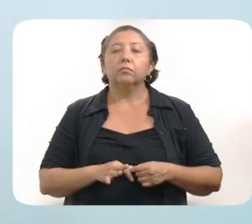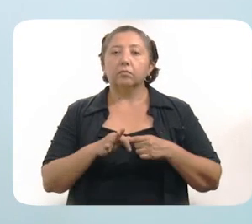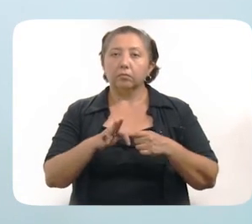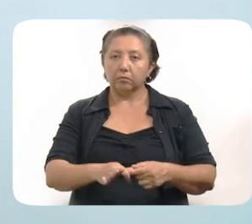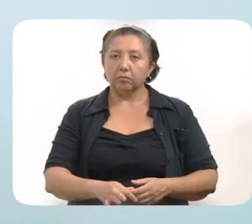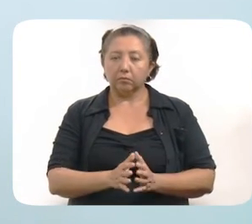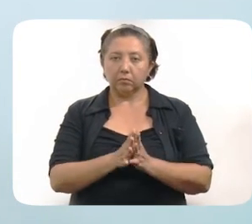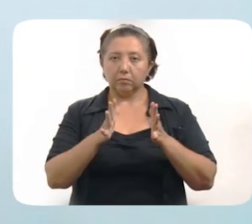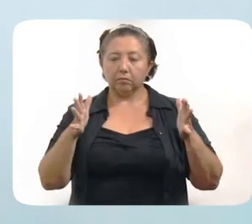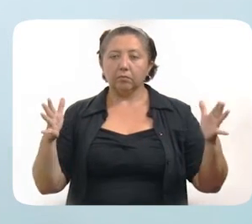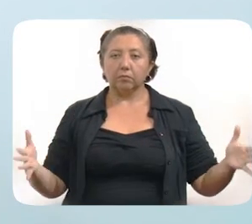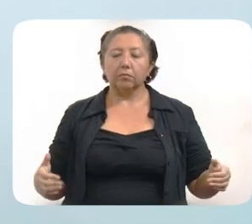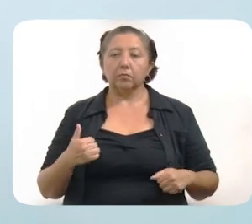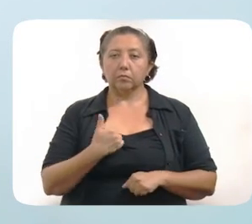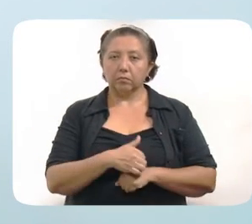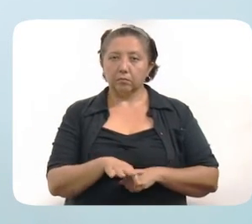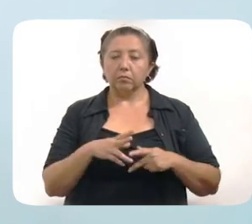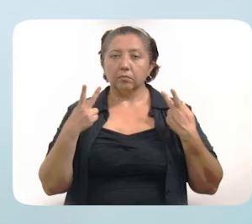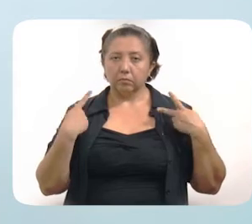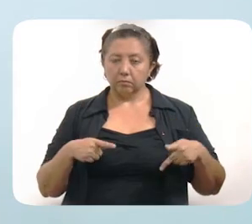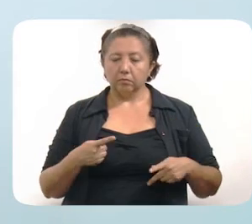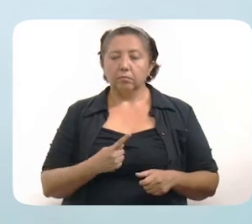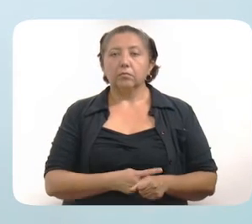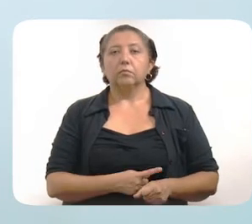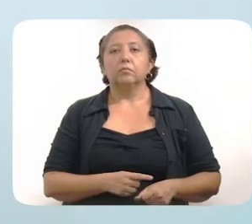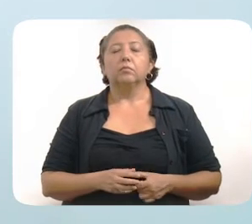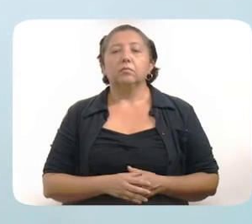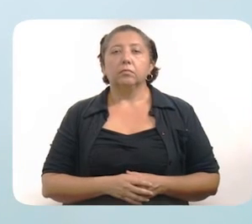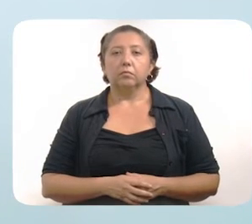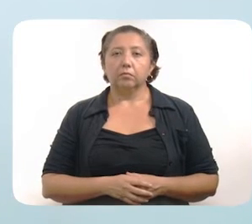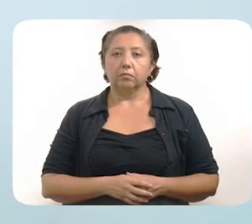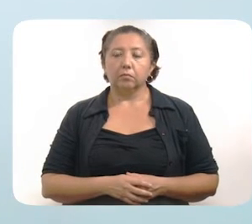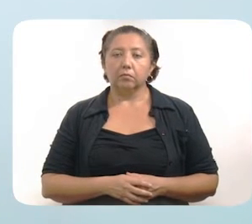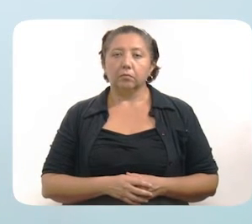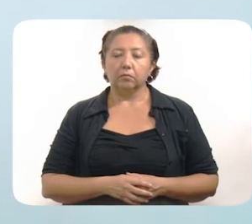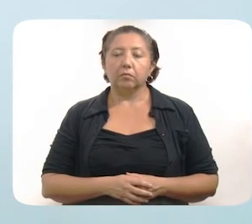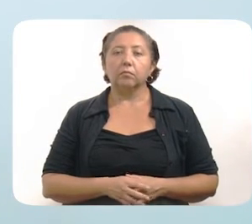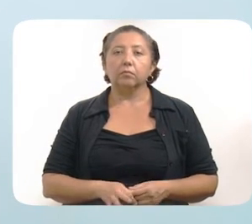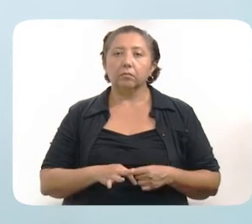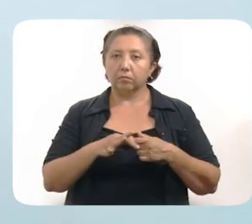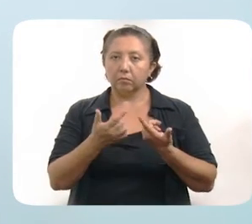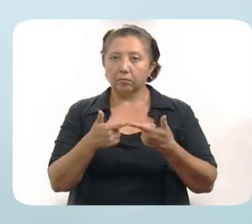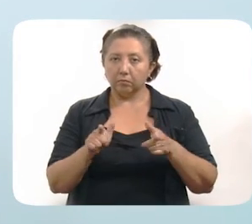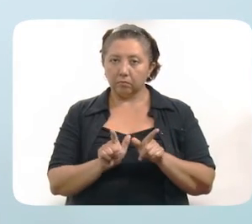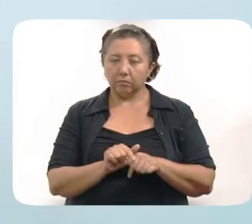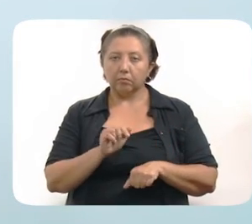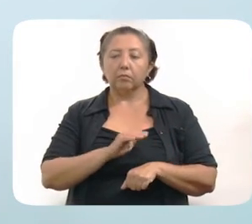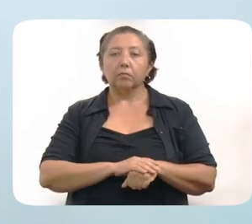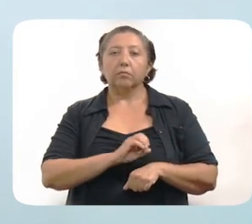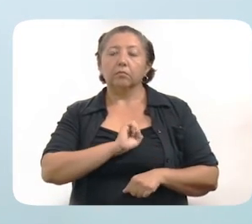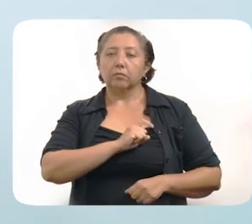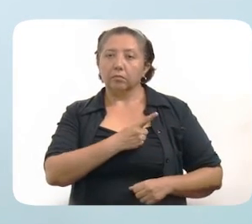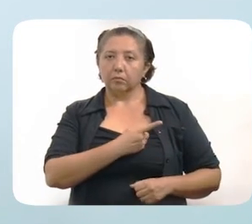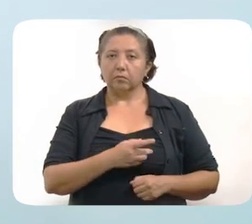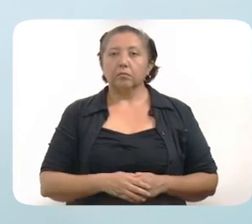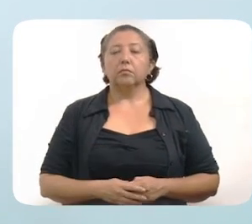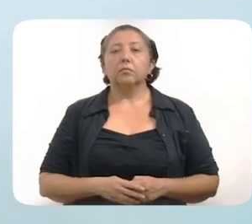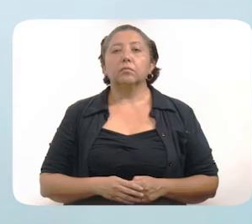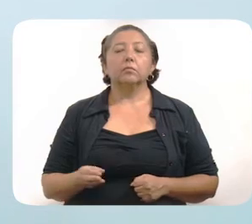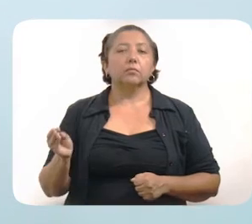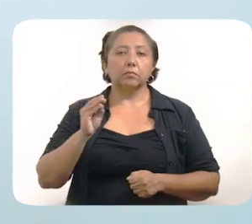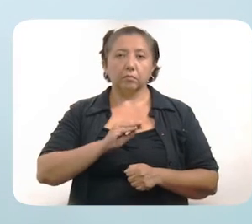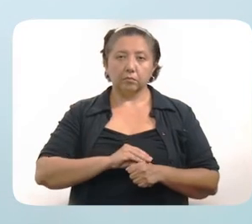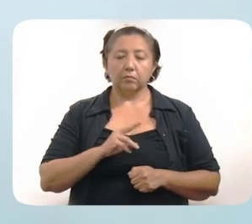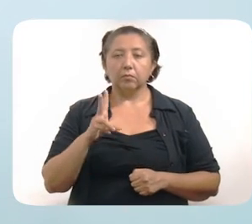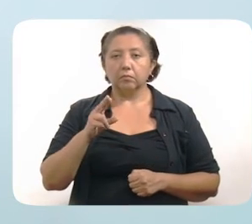presentan una tendencia al alza en el número de personas contagiadas a la presencia de las brigadas especiales y amigos de la salud se